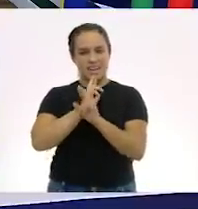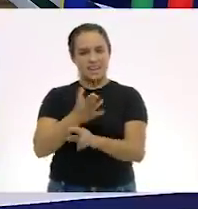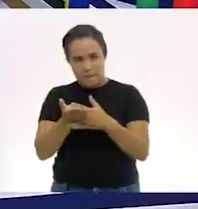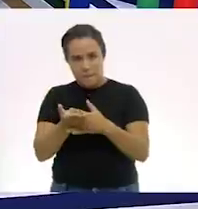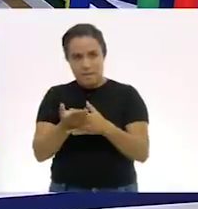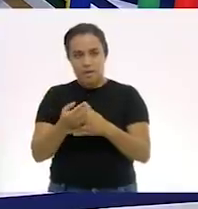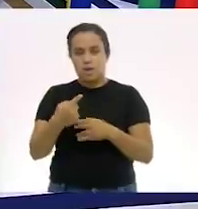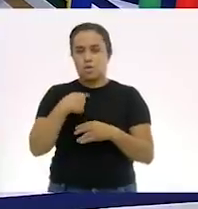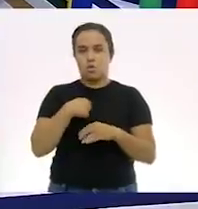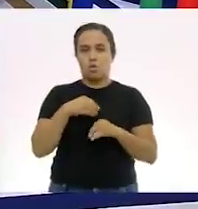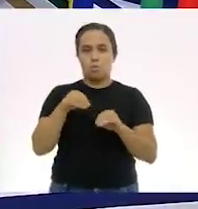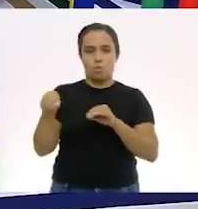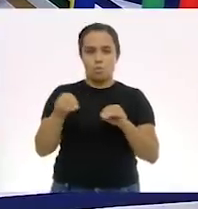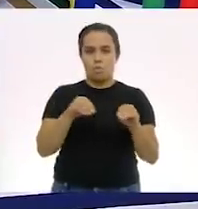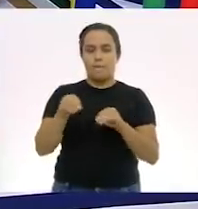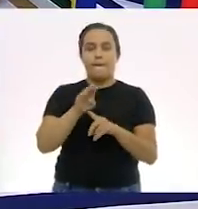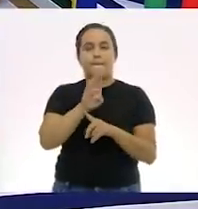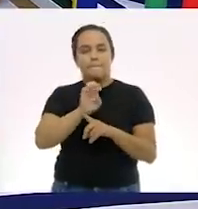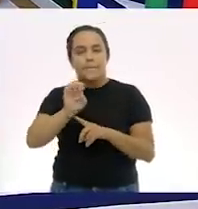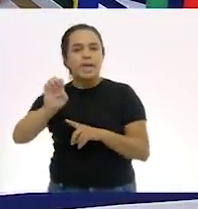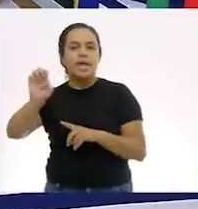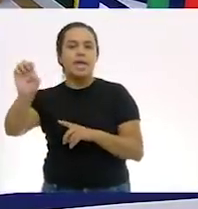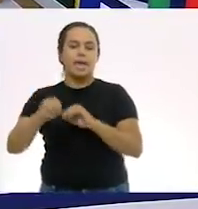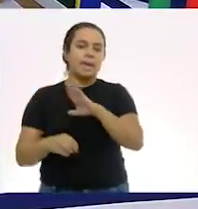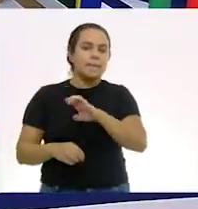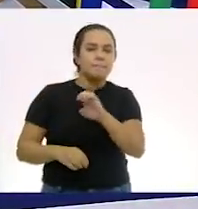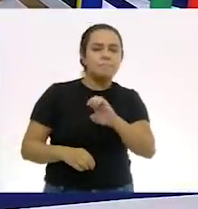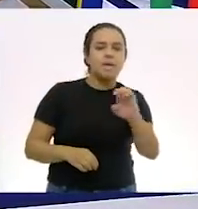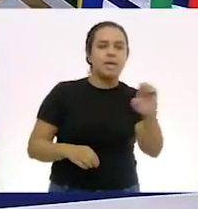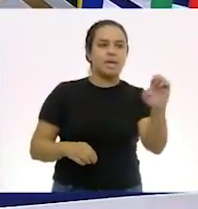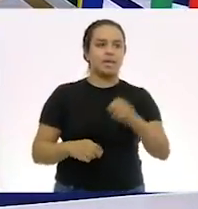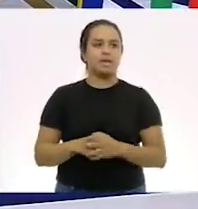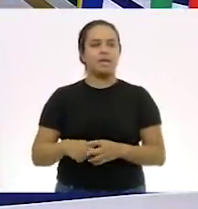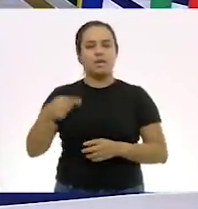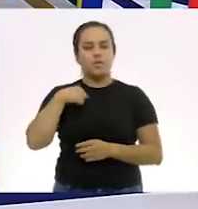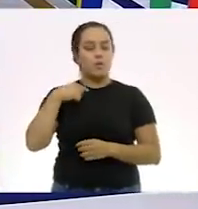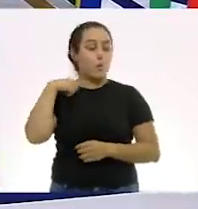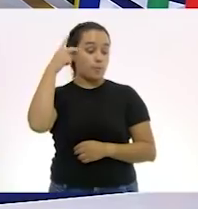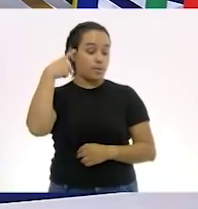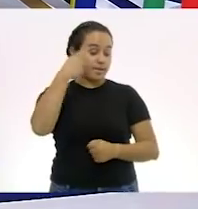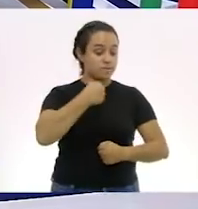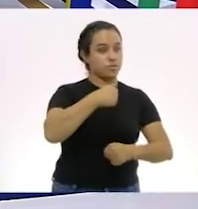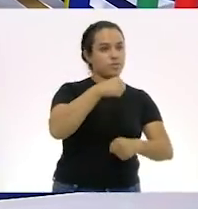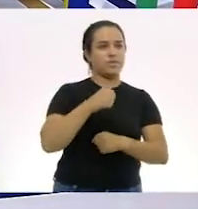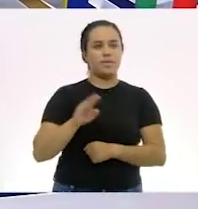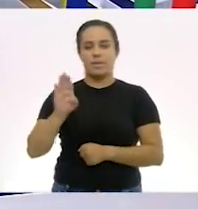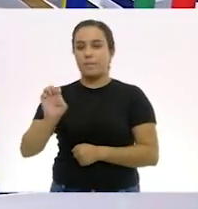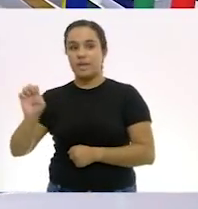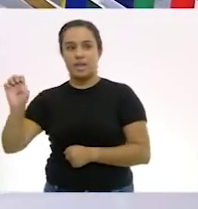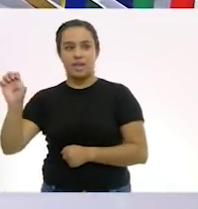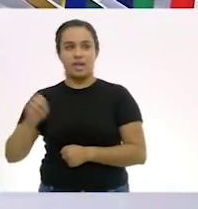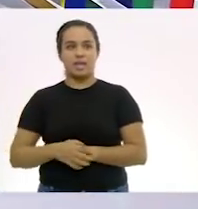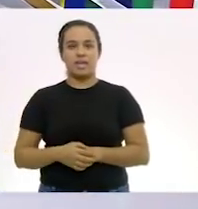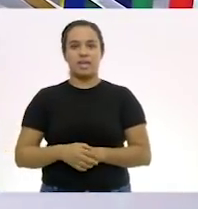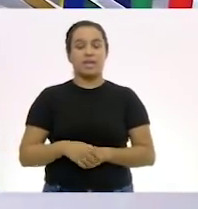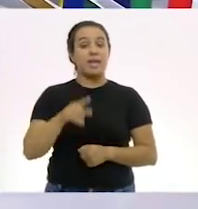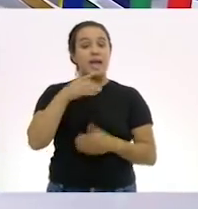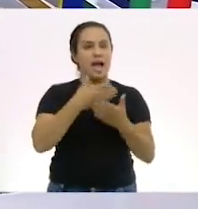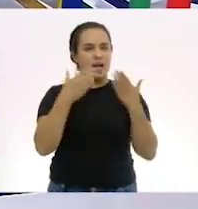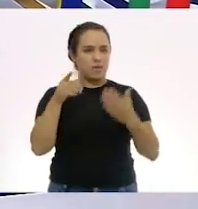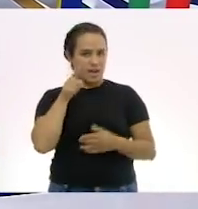puñadito de algodón que brinca sin ton ni son. ¿Es un animal? Sí.